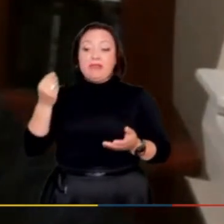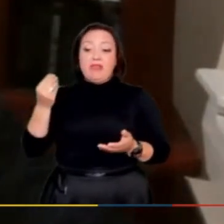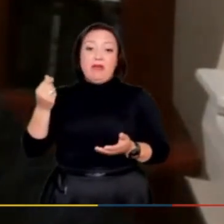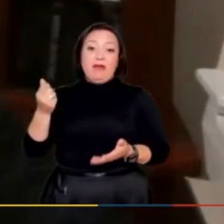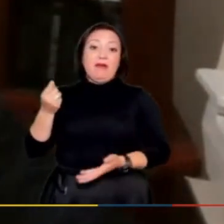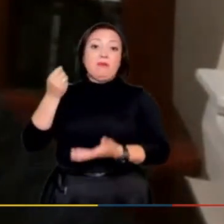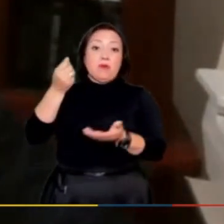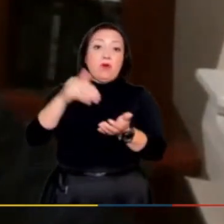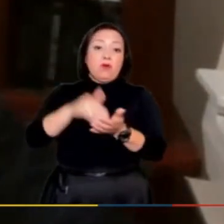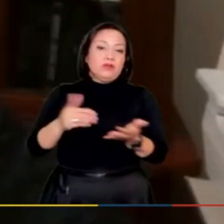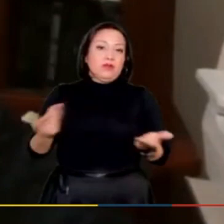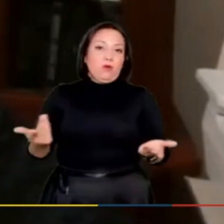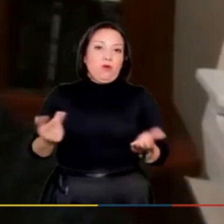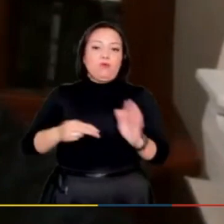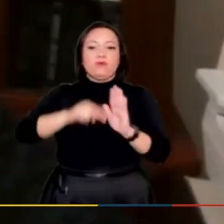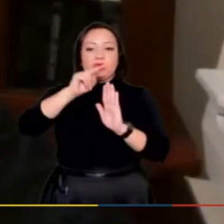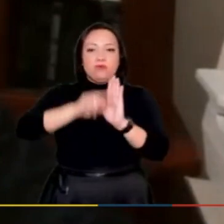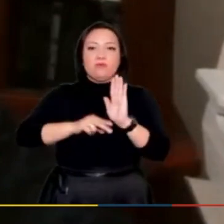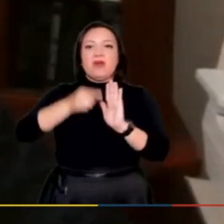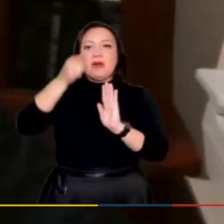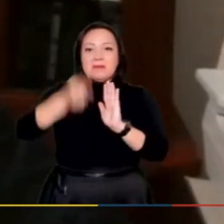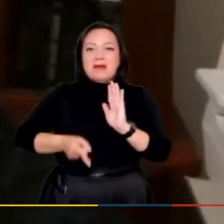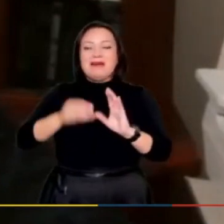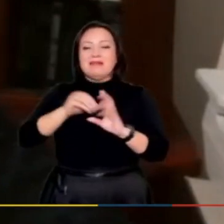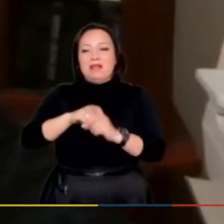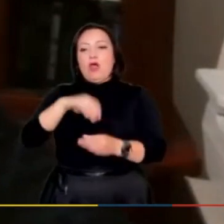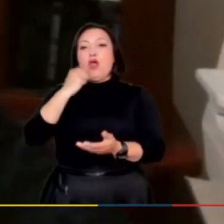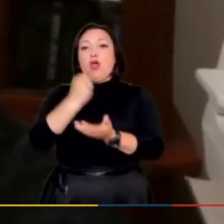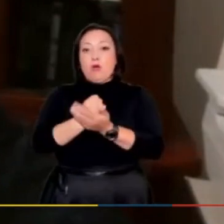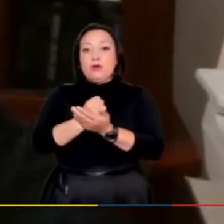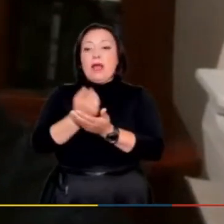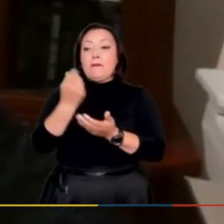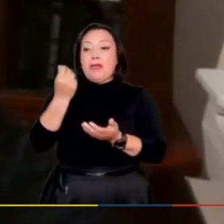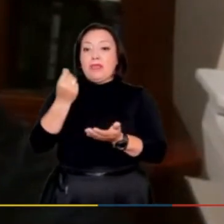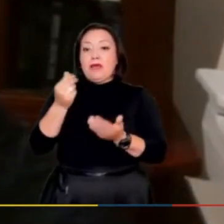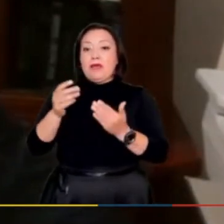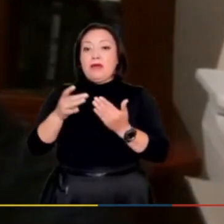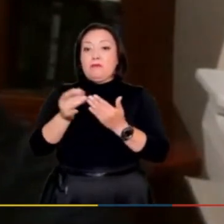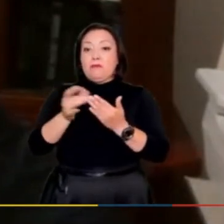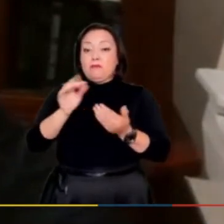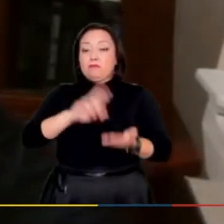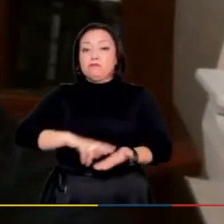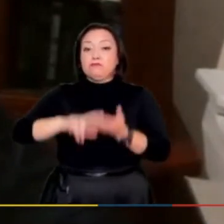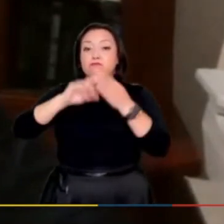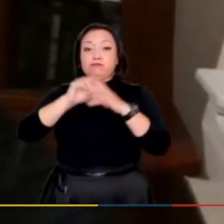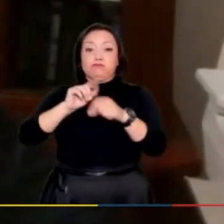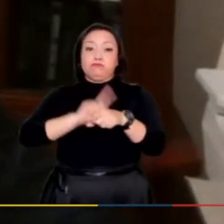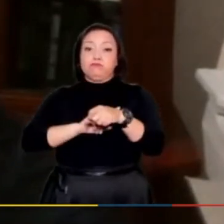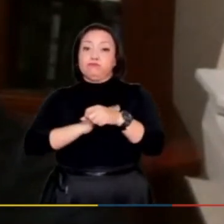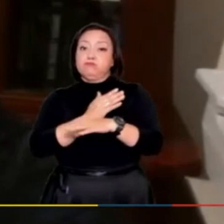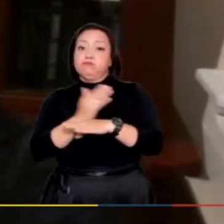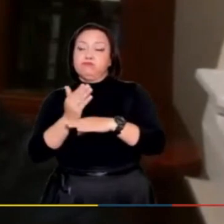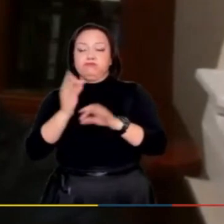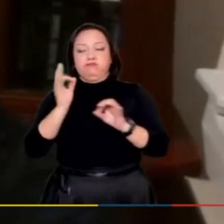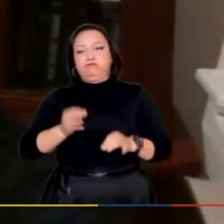una norma imperativa que les impusiera el deber de retornar las divisas en un determinado tiempo.